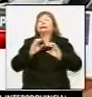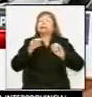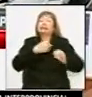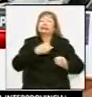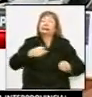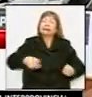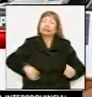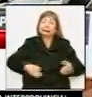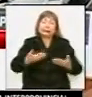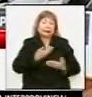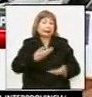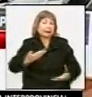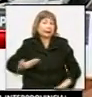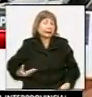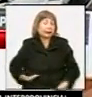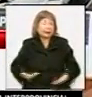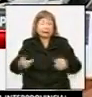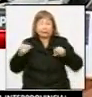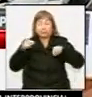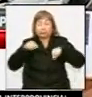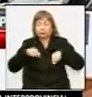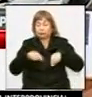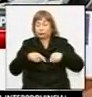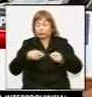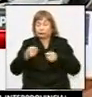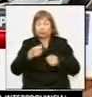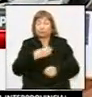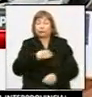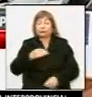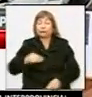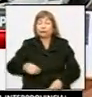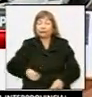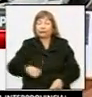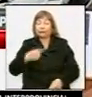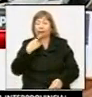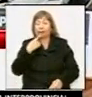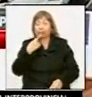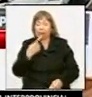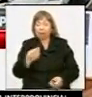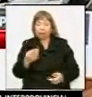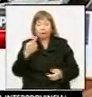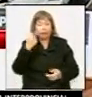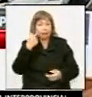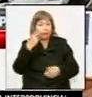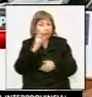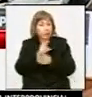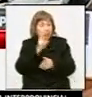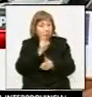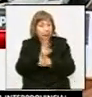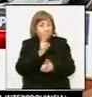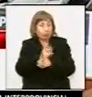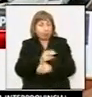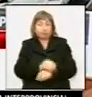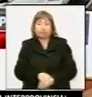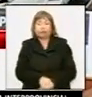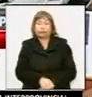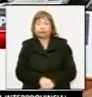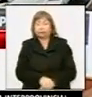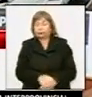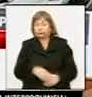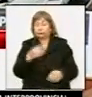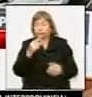a este gobierno, en este caso al Ejecutivo, se le había manifestado, cuidado, vienen